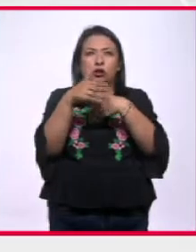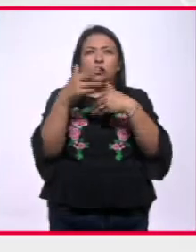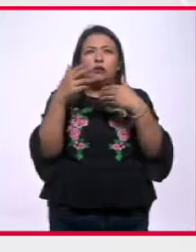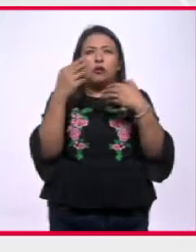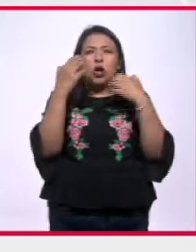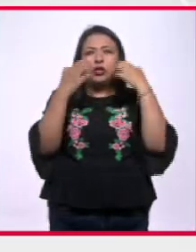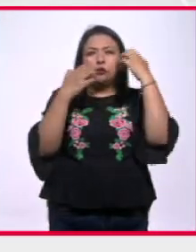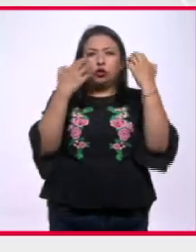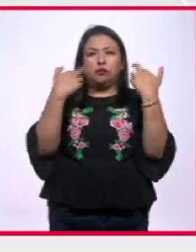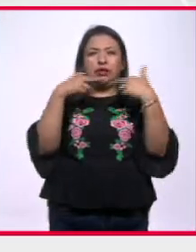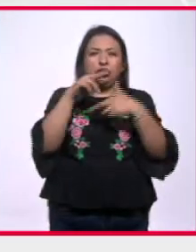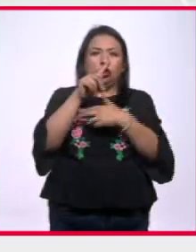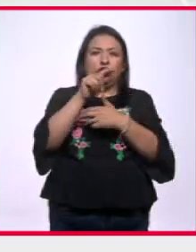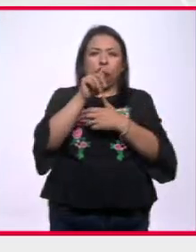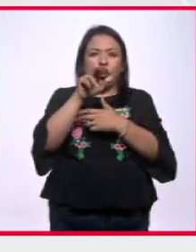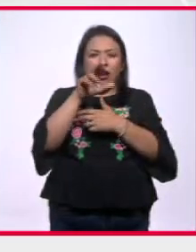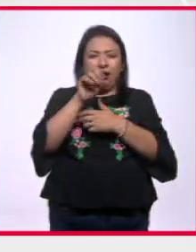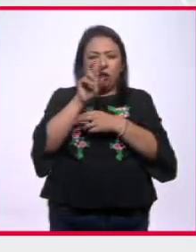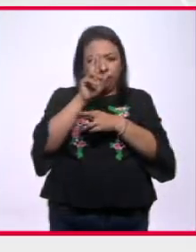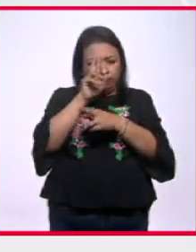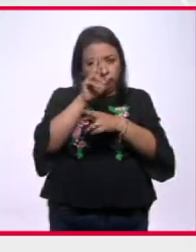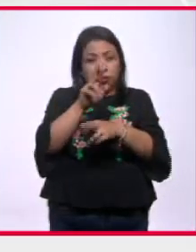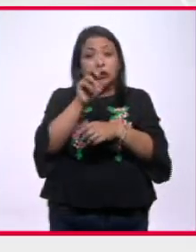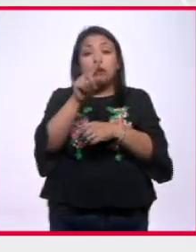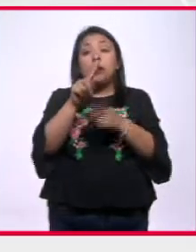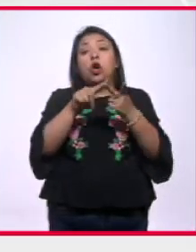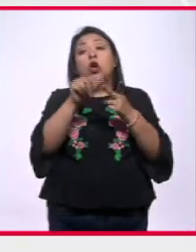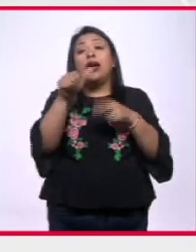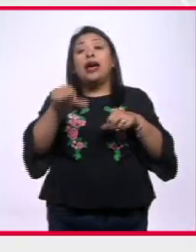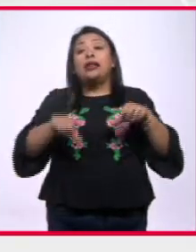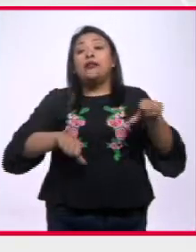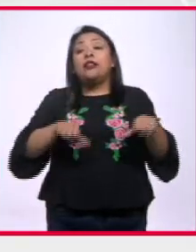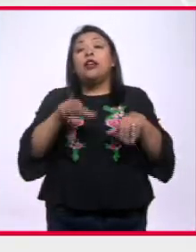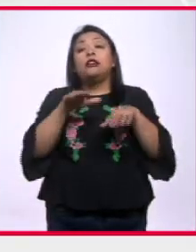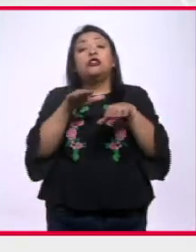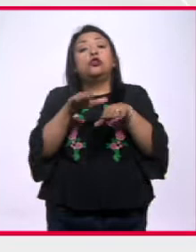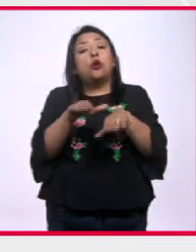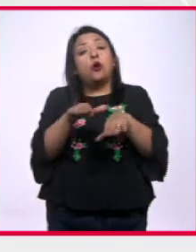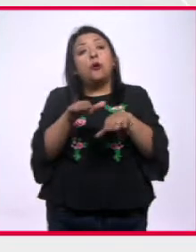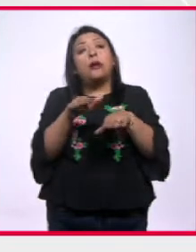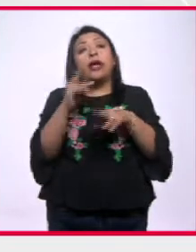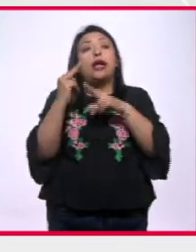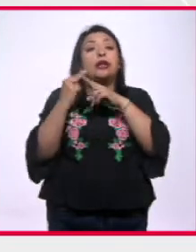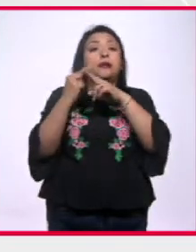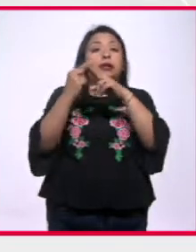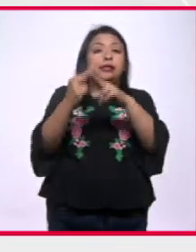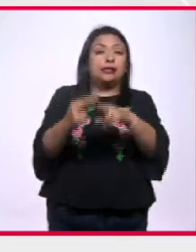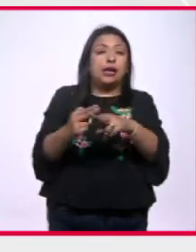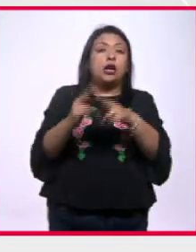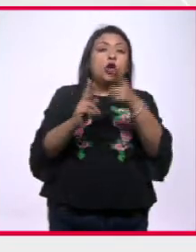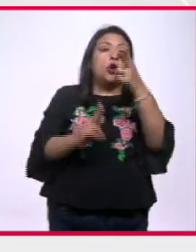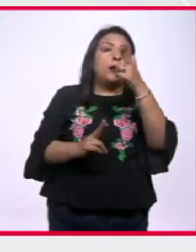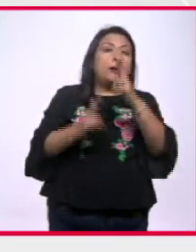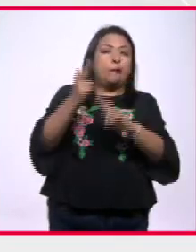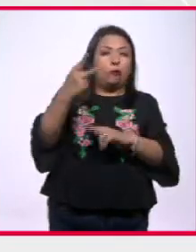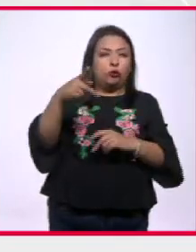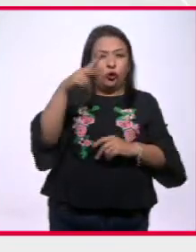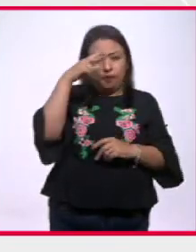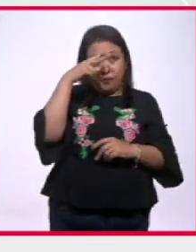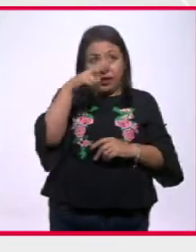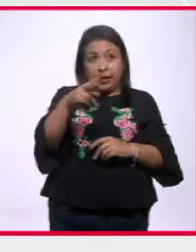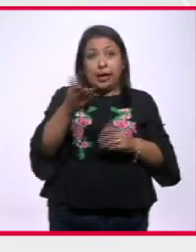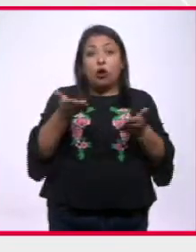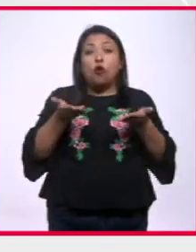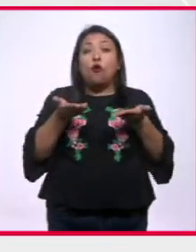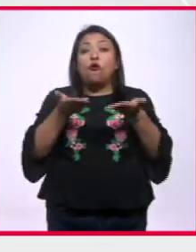toledo también en homenaje tendremos también actividades en relación al aniversario de la revolución mexicana la